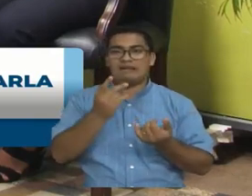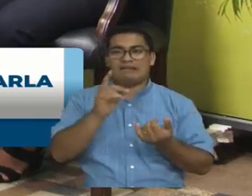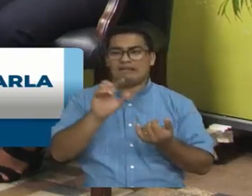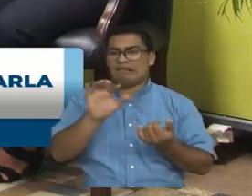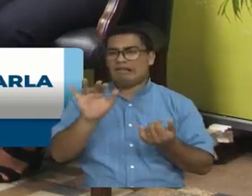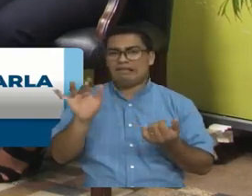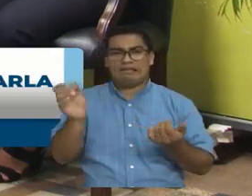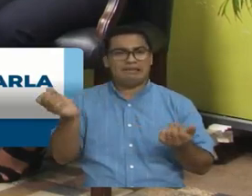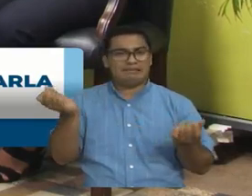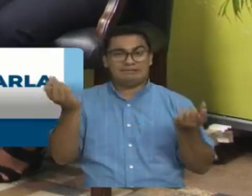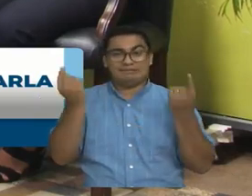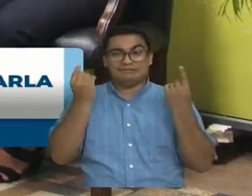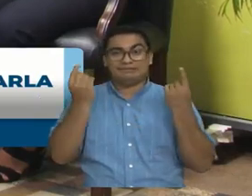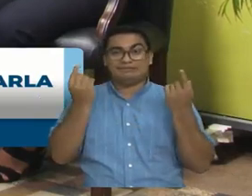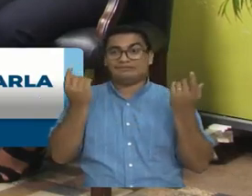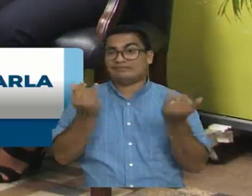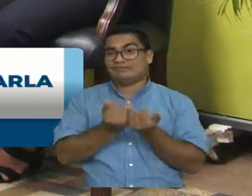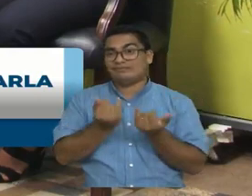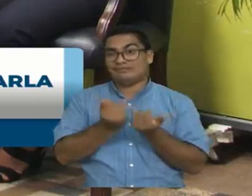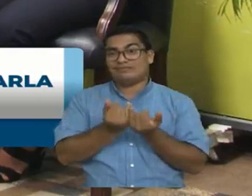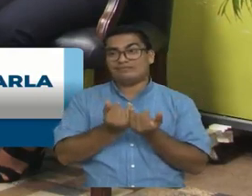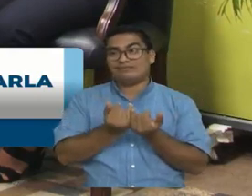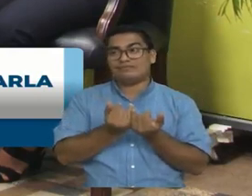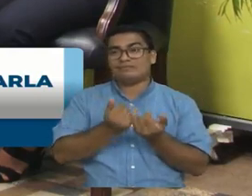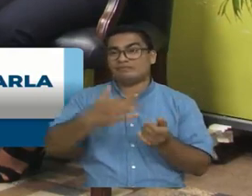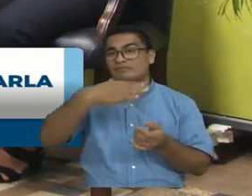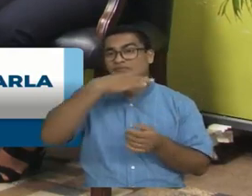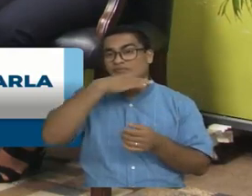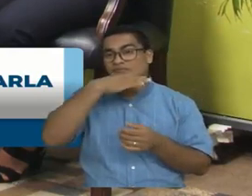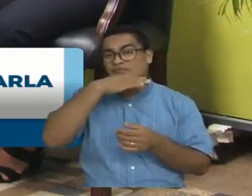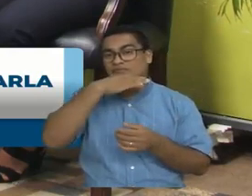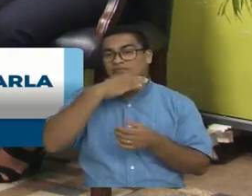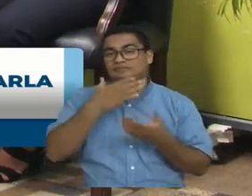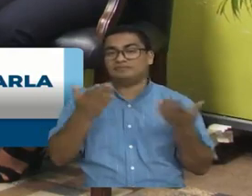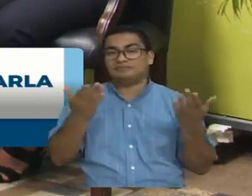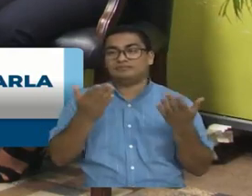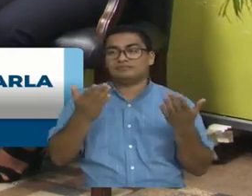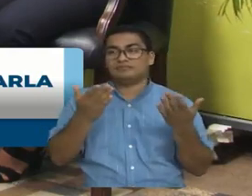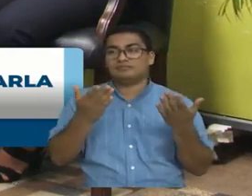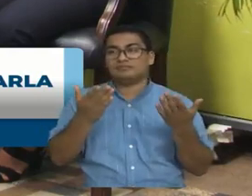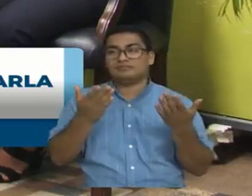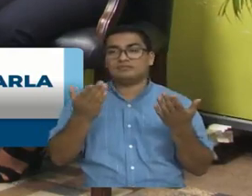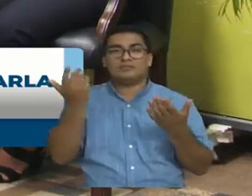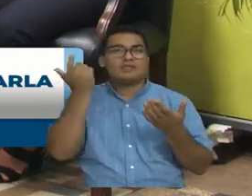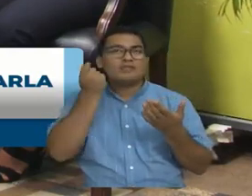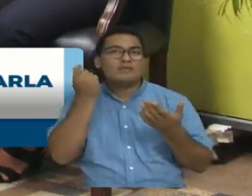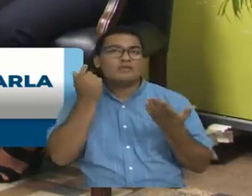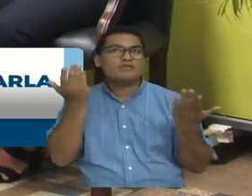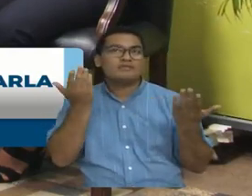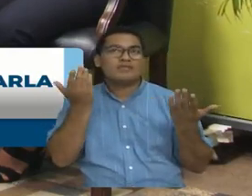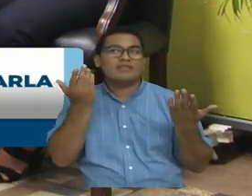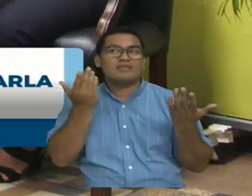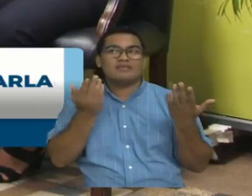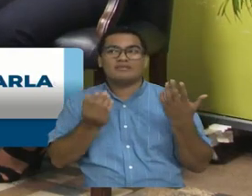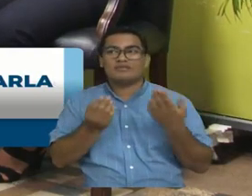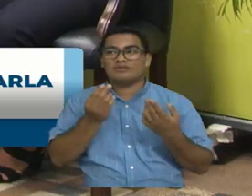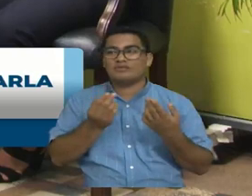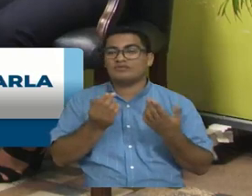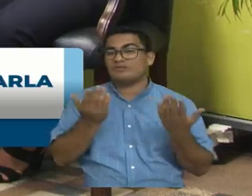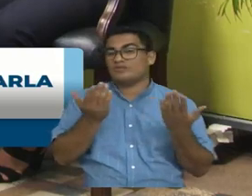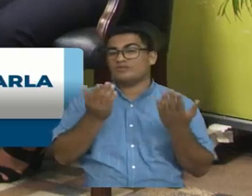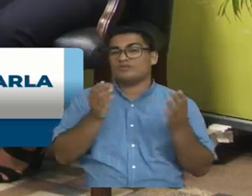mal, omite, le cuesta hacer asociación de sonido o rimas por la parte